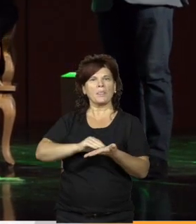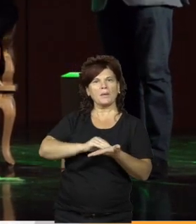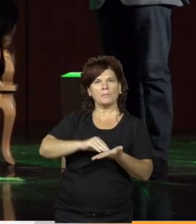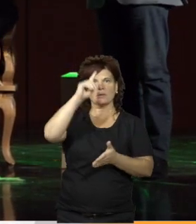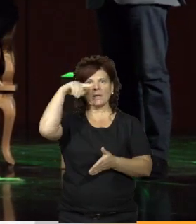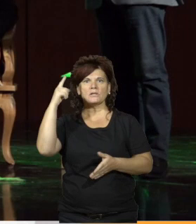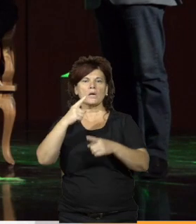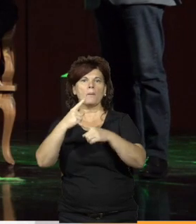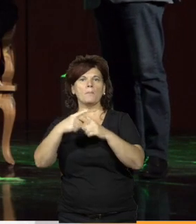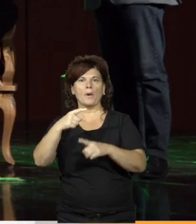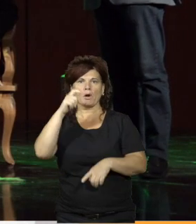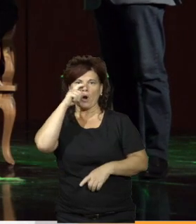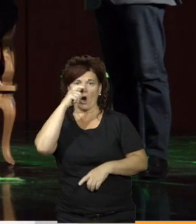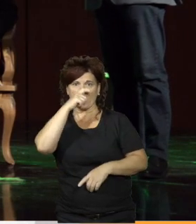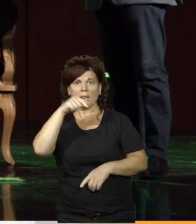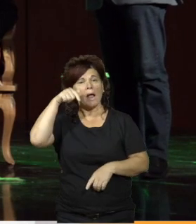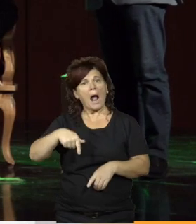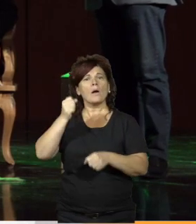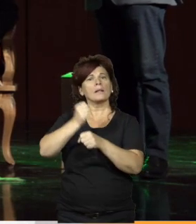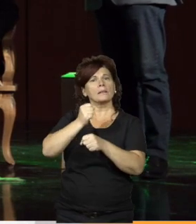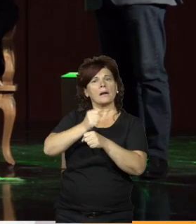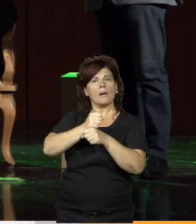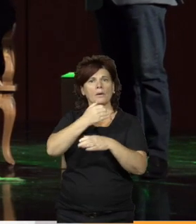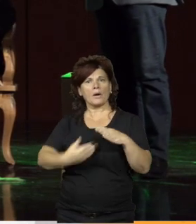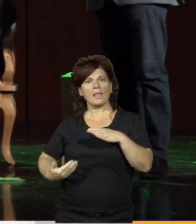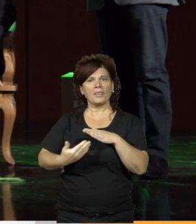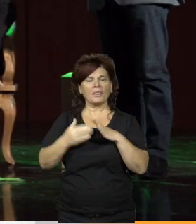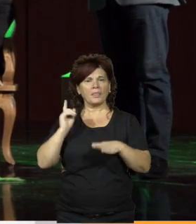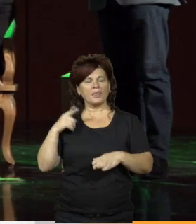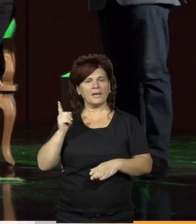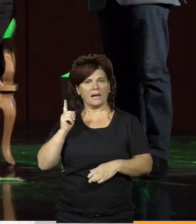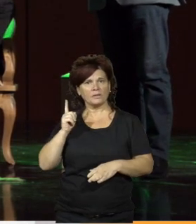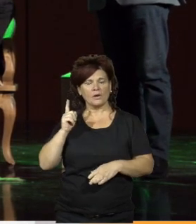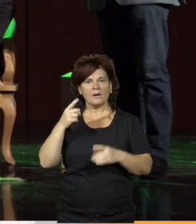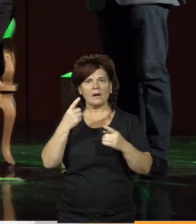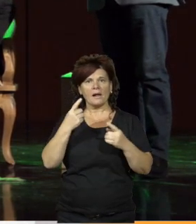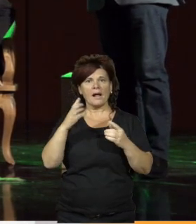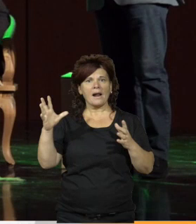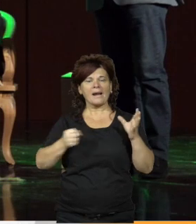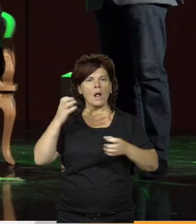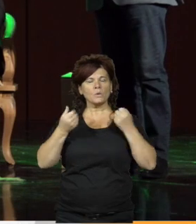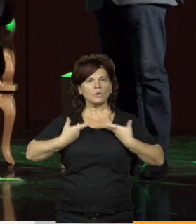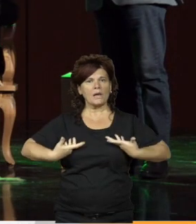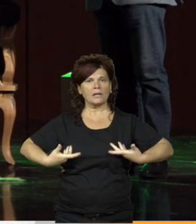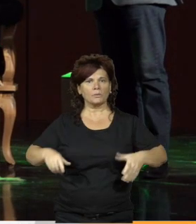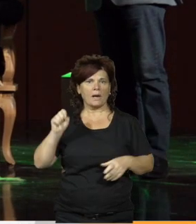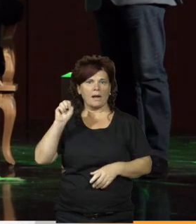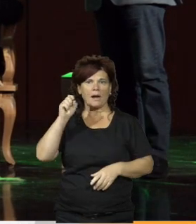Corrientes. Actualmente se desempeña como director de Recursos Naturales de Corrientes. Ahora nos va a hablar